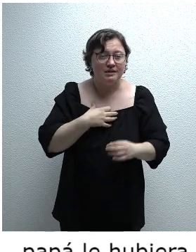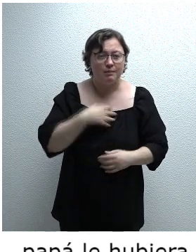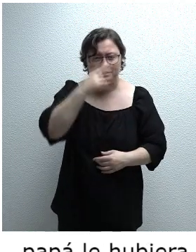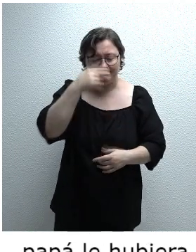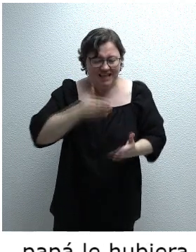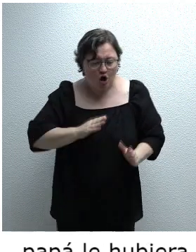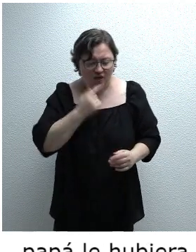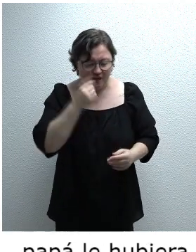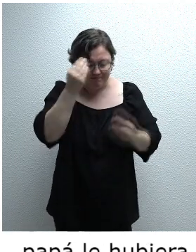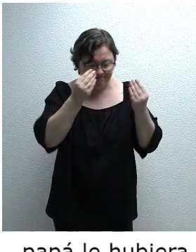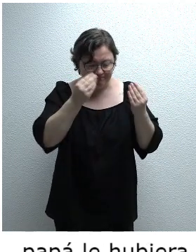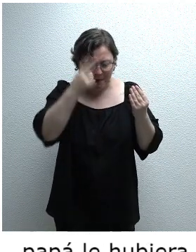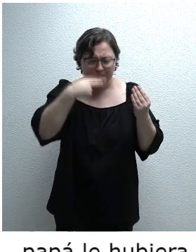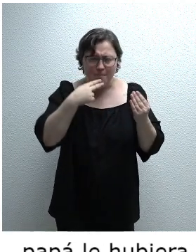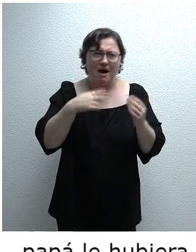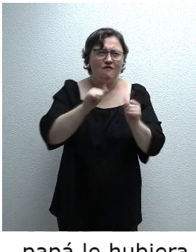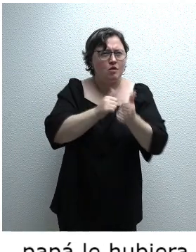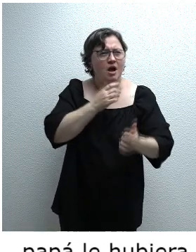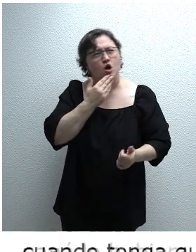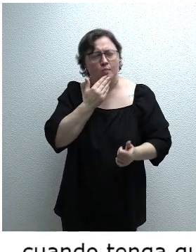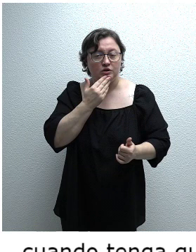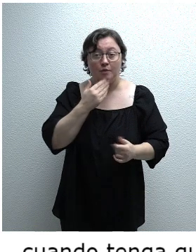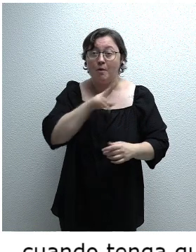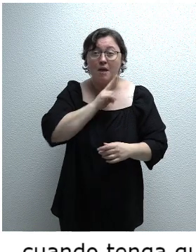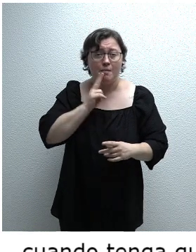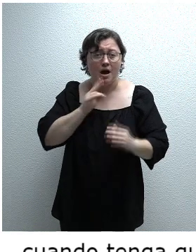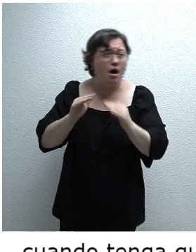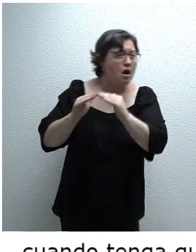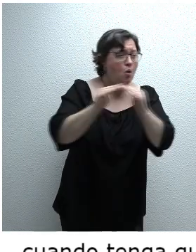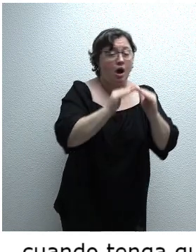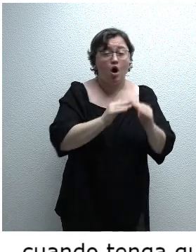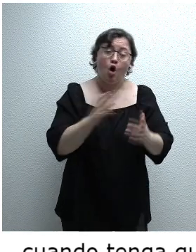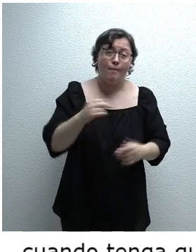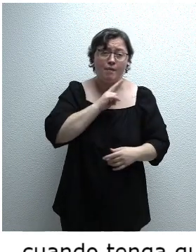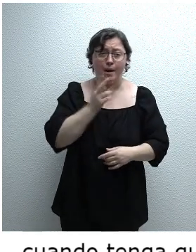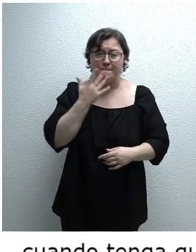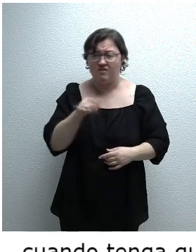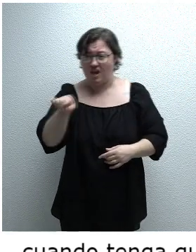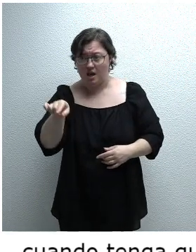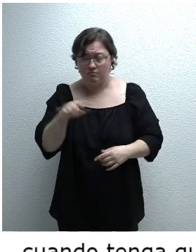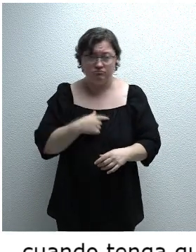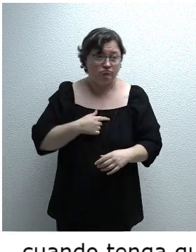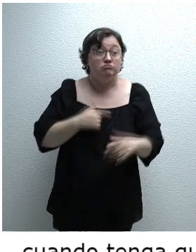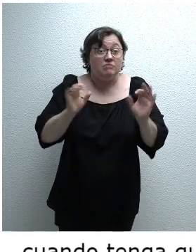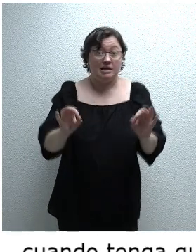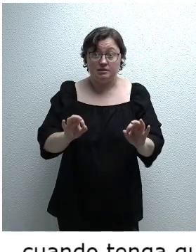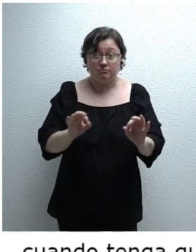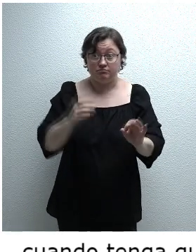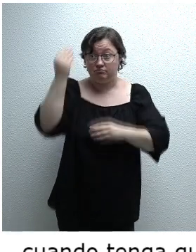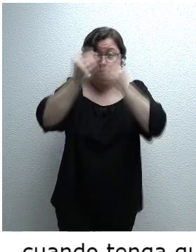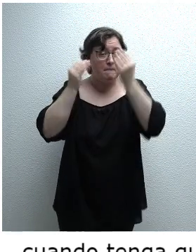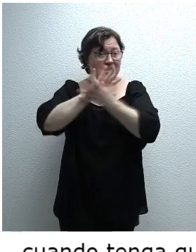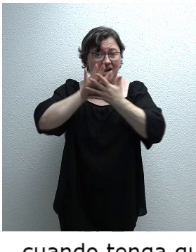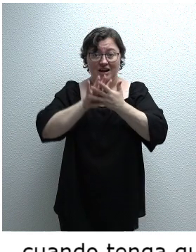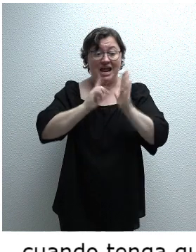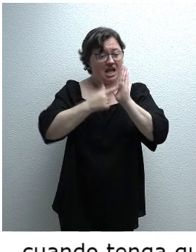a papá? ¿Qué es lo que hubiera hecho mamá? Mamá nos trataba a todos igual o mamá te prefería a ti. Es que esas cosas vamos a tenerlas que plantear. Y eso es lo